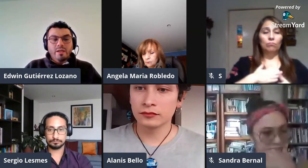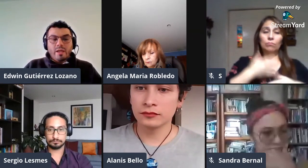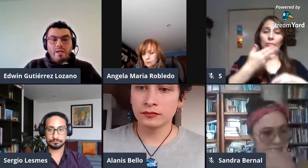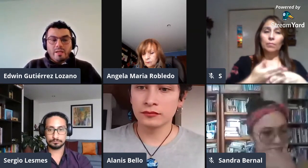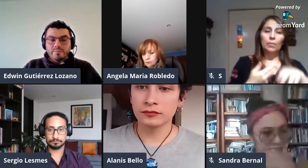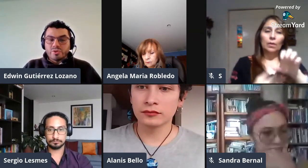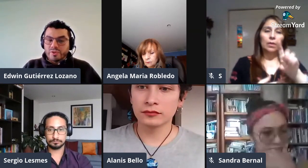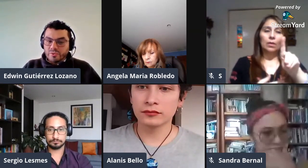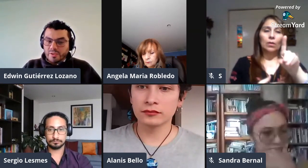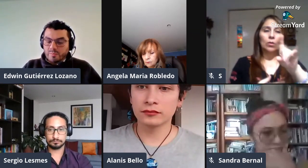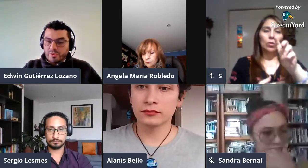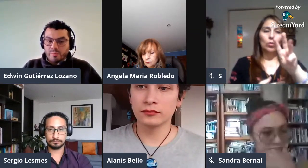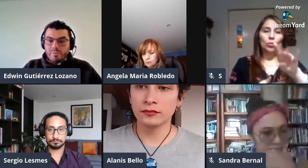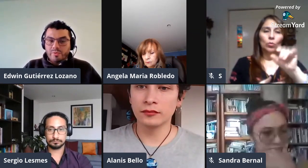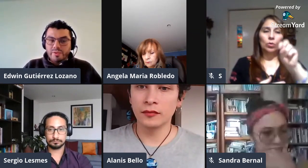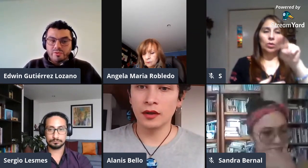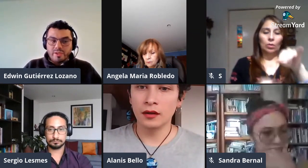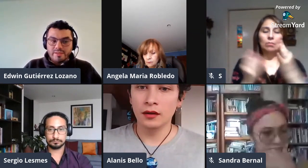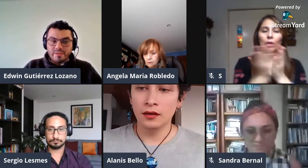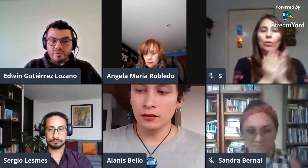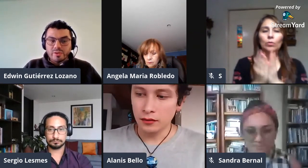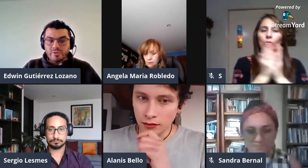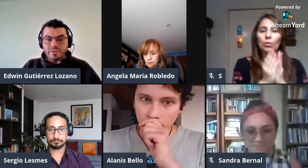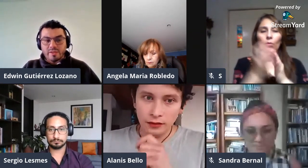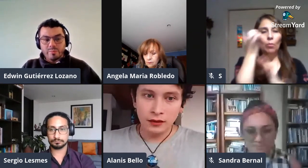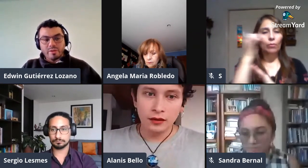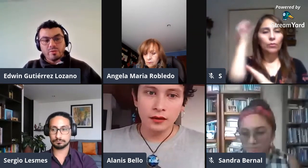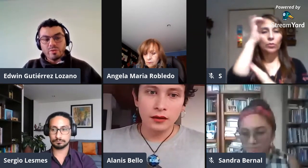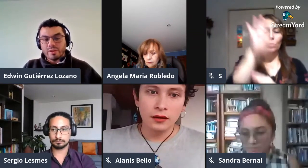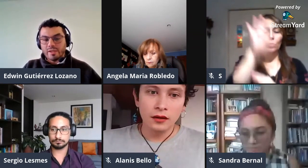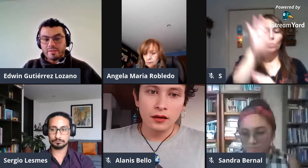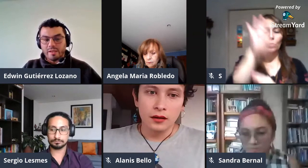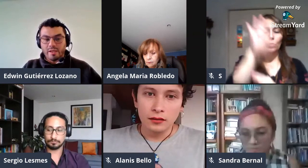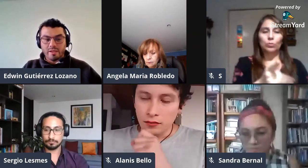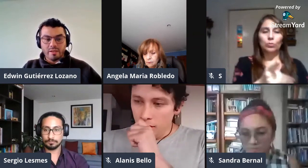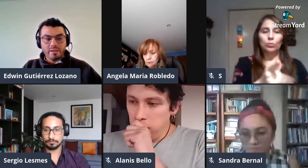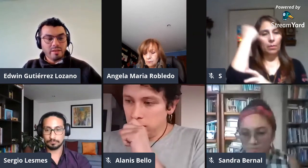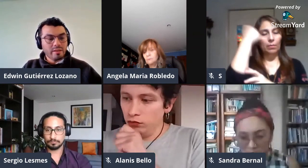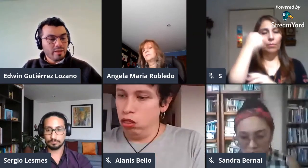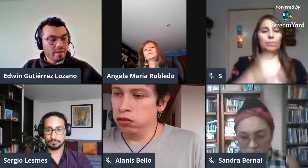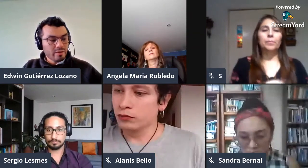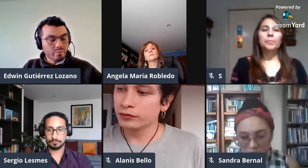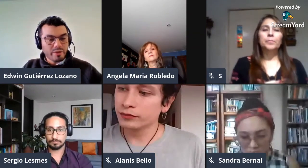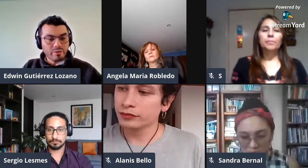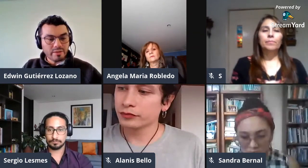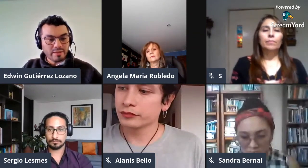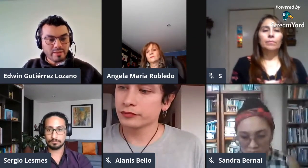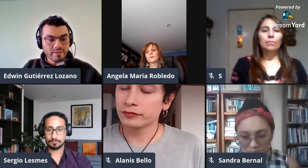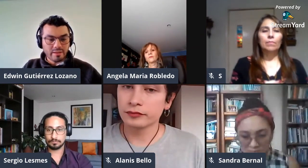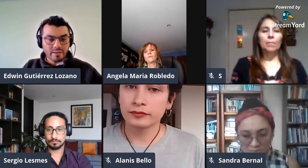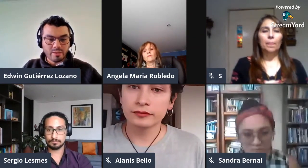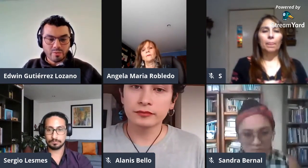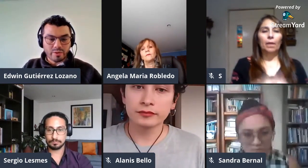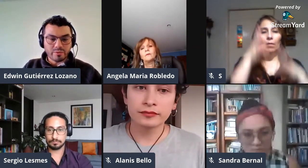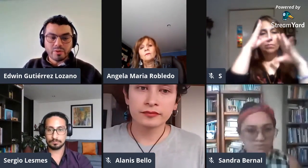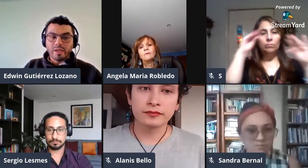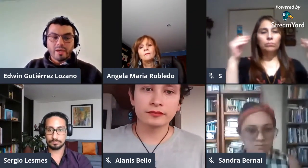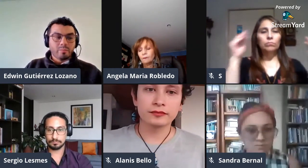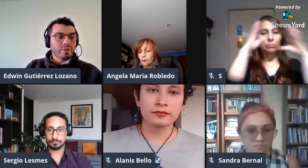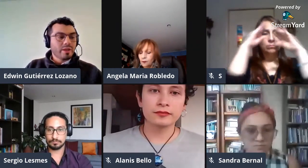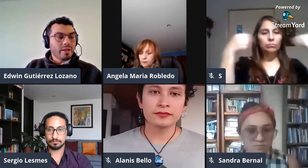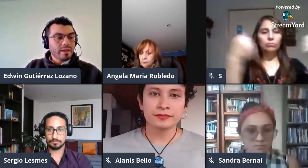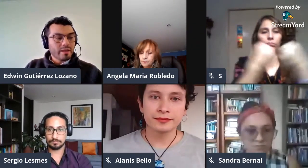Gutiérrez, soy estudiante del programa de profesionalización de la Universidad Pedagógica y el convenio con la Secretaría de